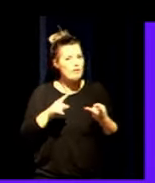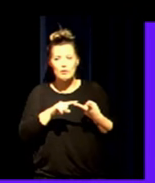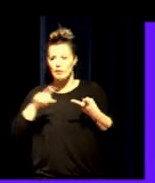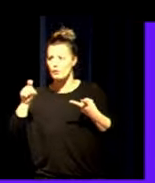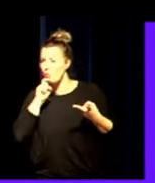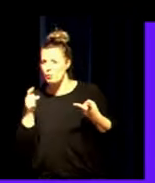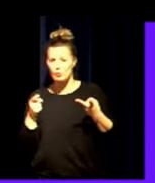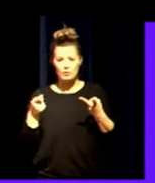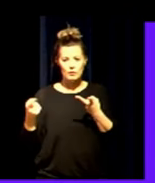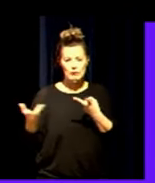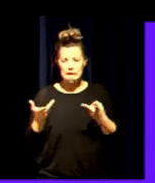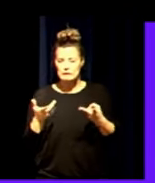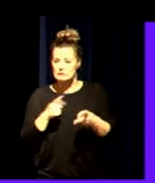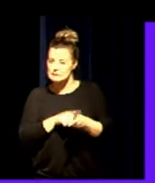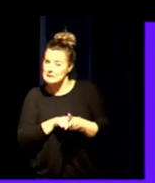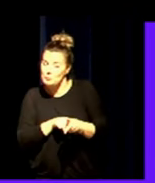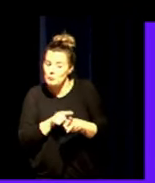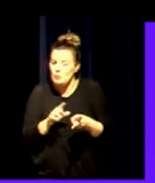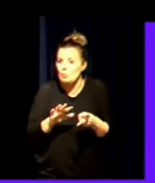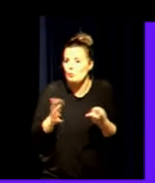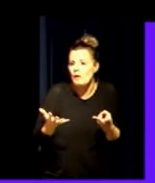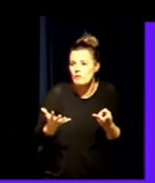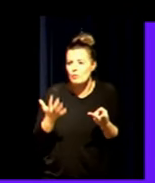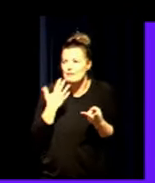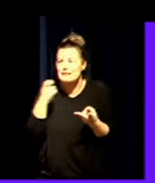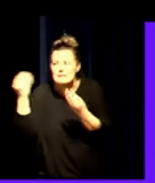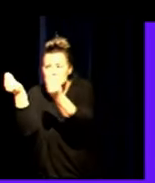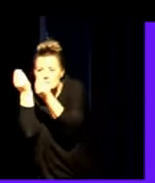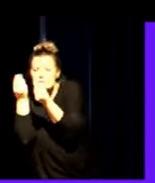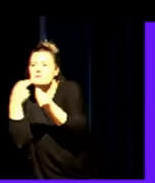qué tiempos? ¿Quién nos forma?